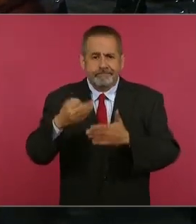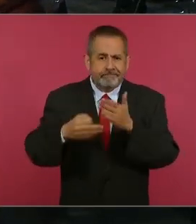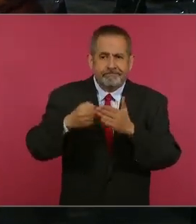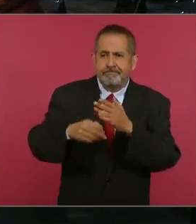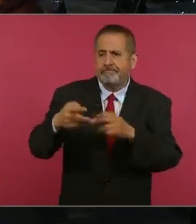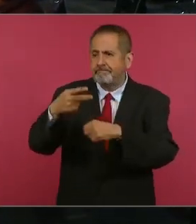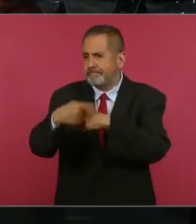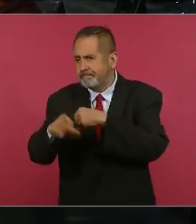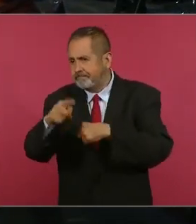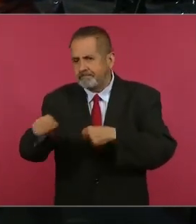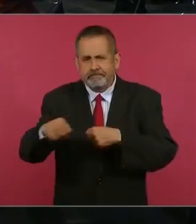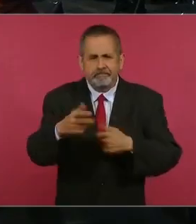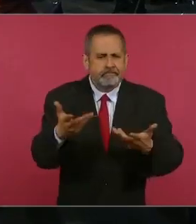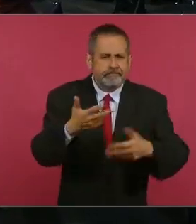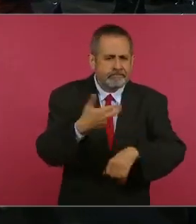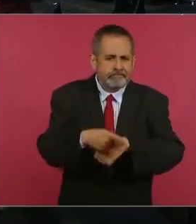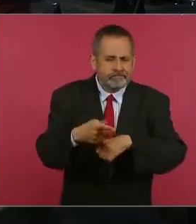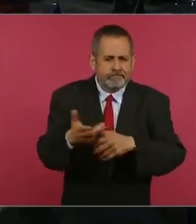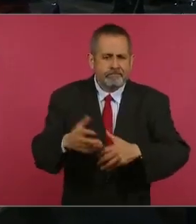riesgo?